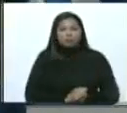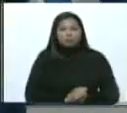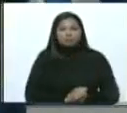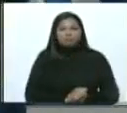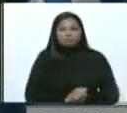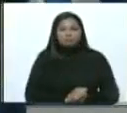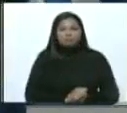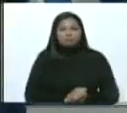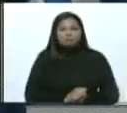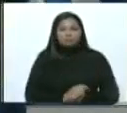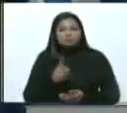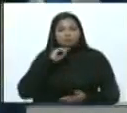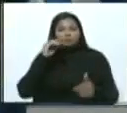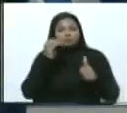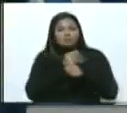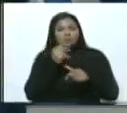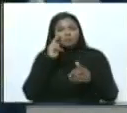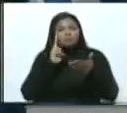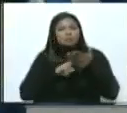Hemos detectado que existe